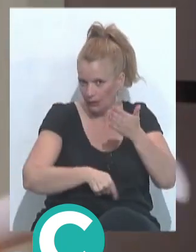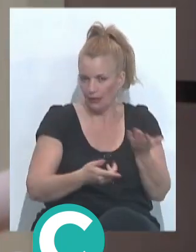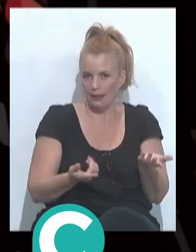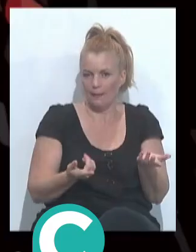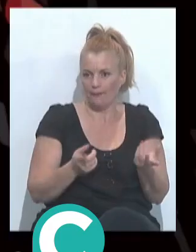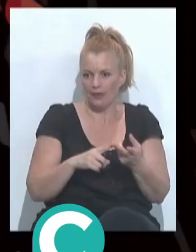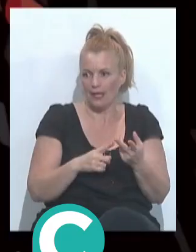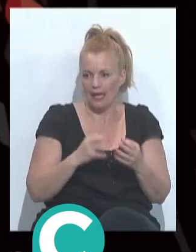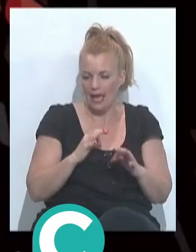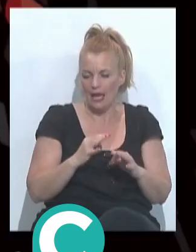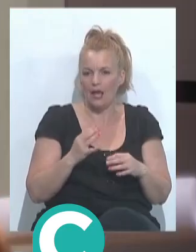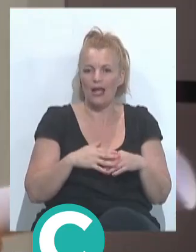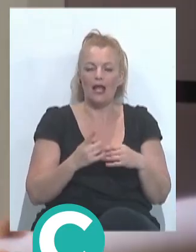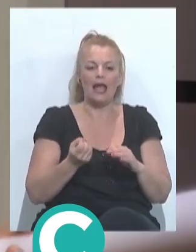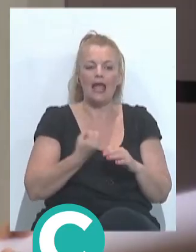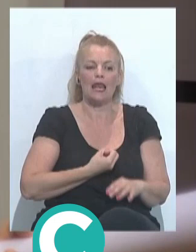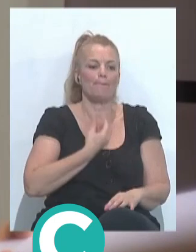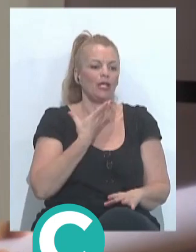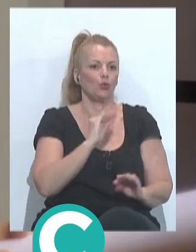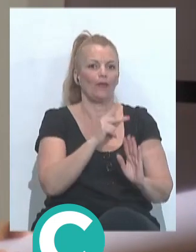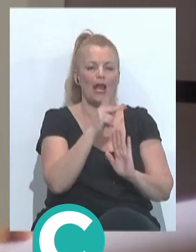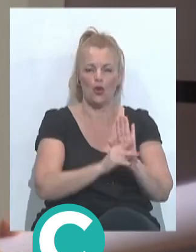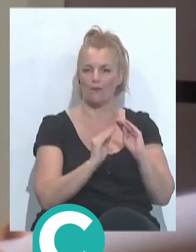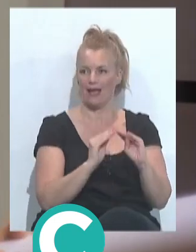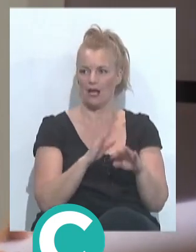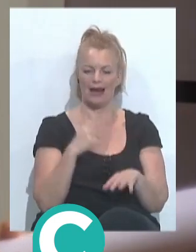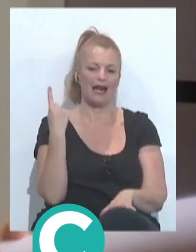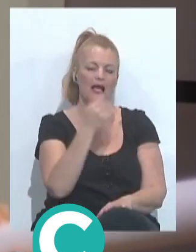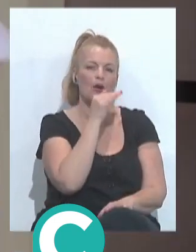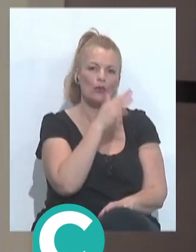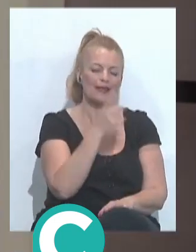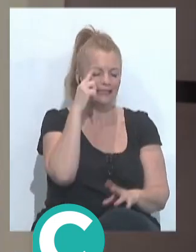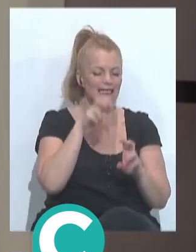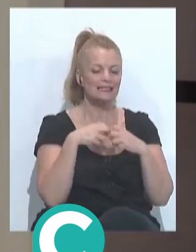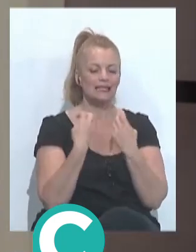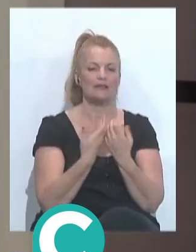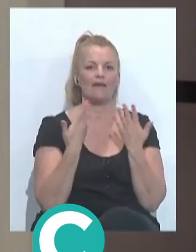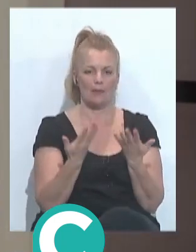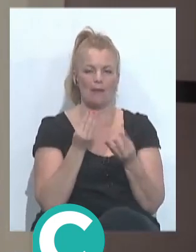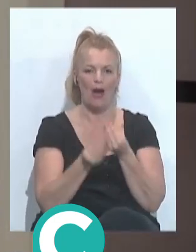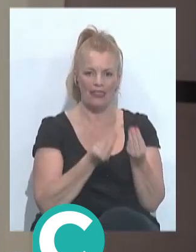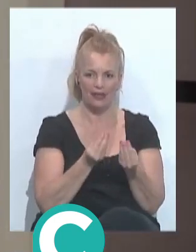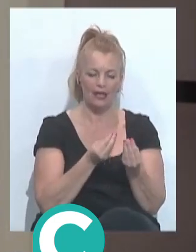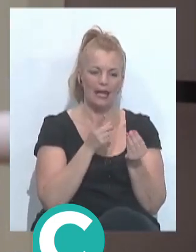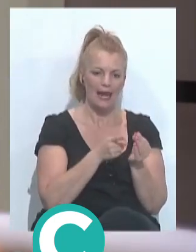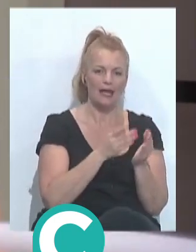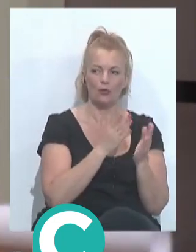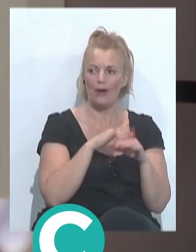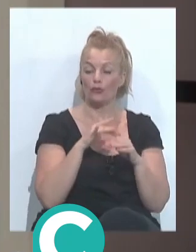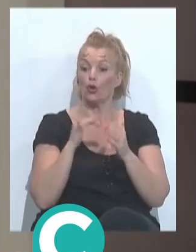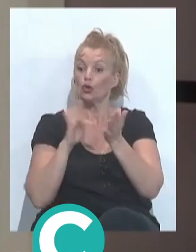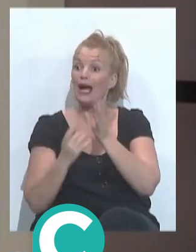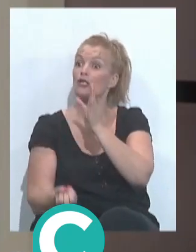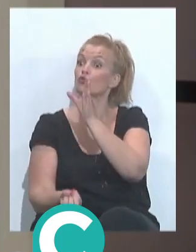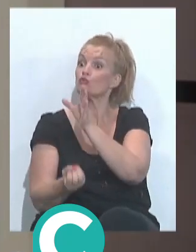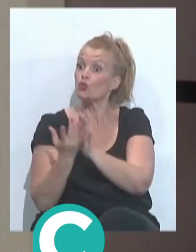claro total claro es un poco el espíritu de la norma y como y eso ya son los jurados los que tienen que sentarse y decir bueno vamos a hacerlo de esta forma de esta manera cuando se presenta problema